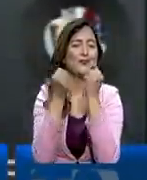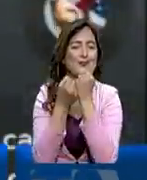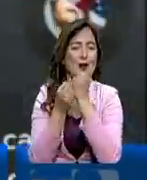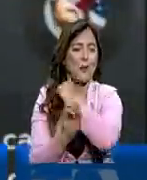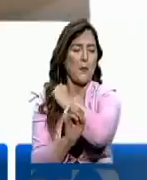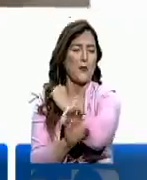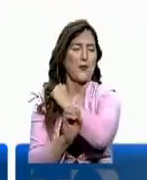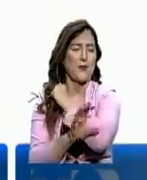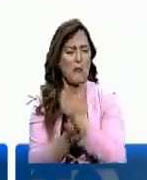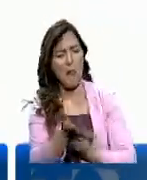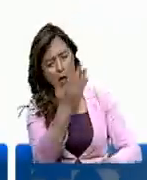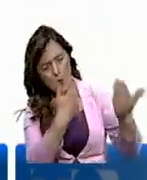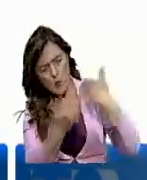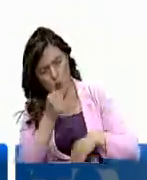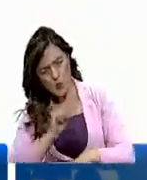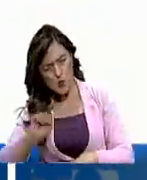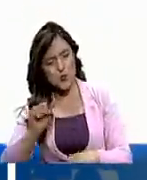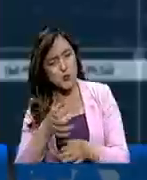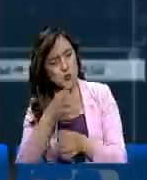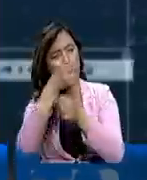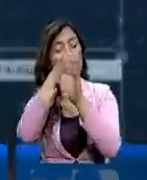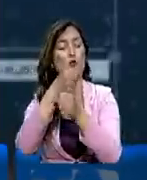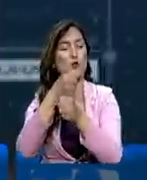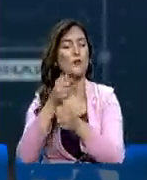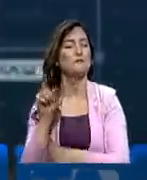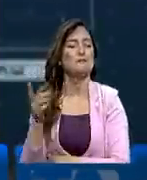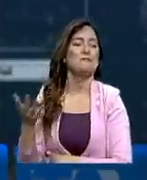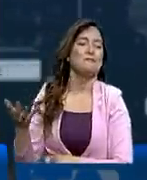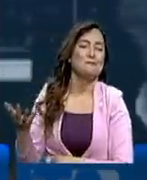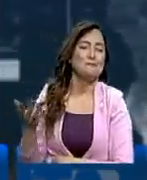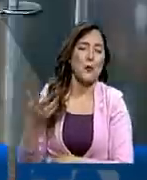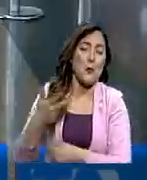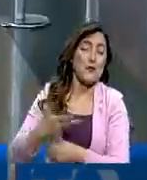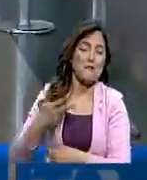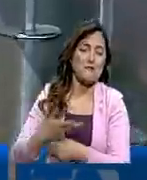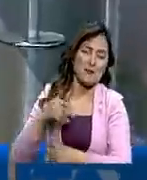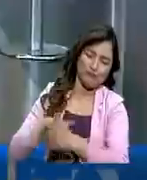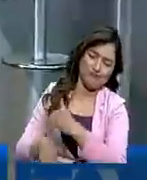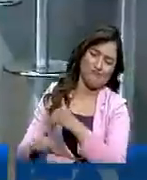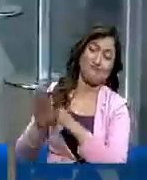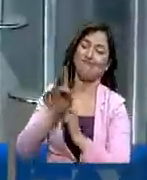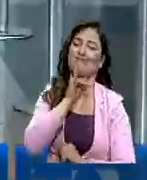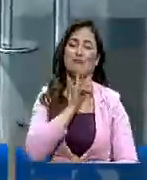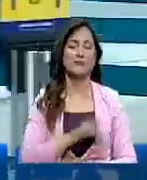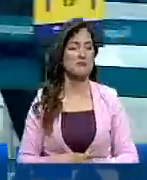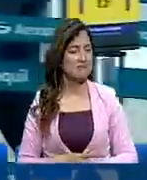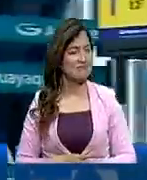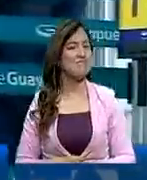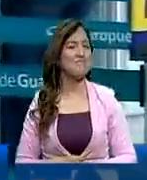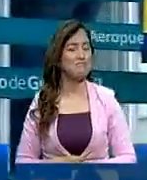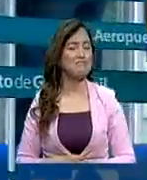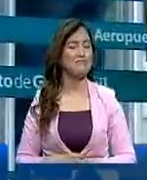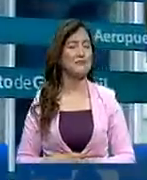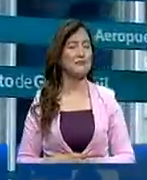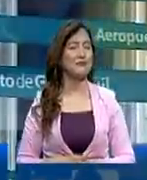viaje o por los posteos de los mismos coyoteros que en TikTok y Facebook promocionan a Guatemala como la nueva ruta segura y garantizada para ir en